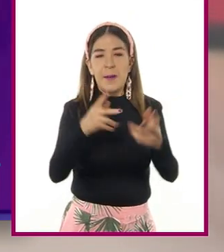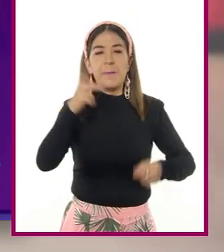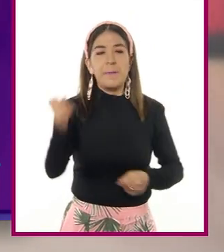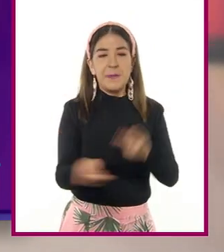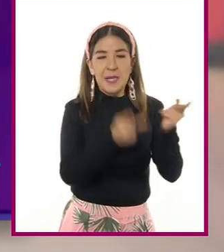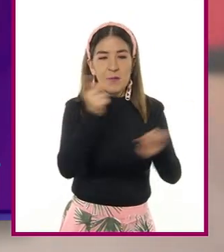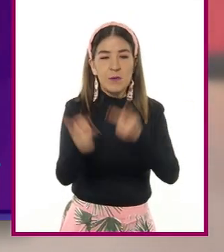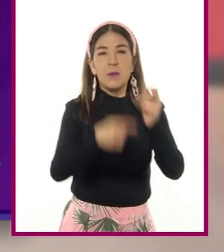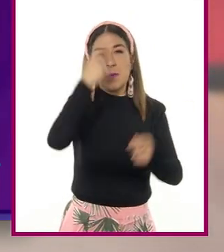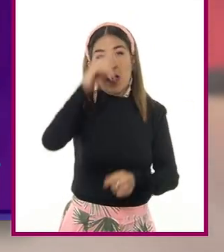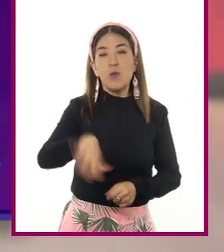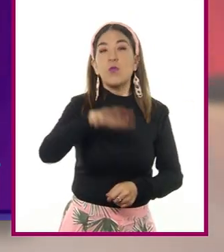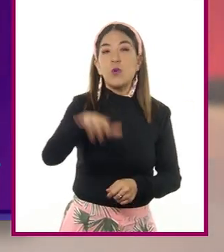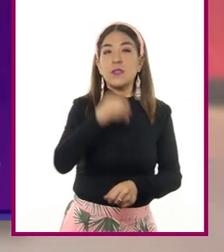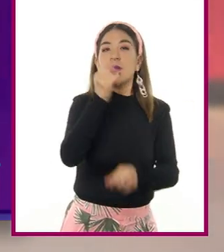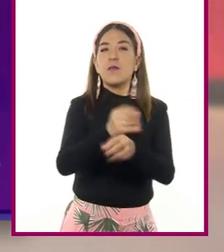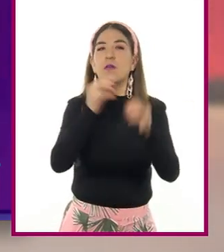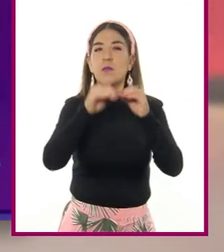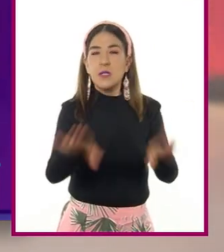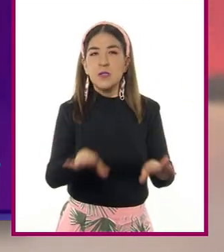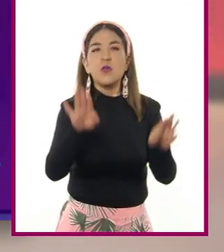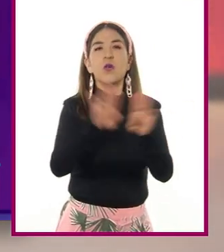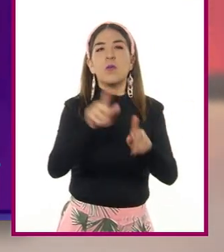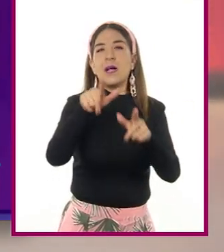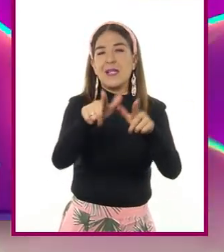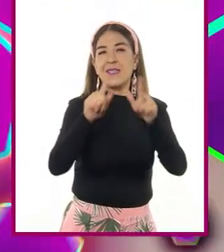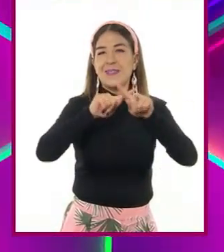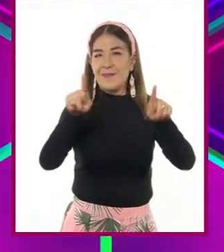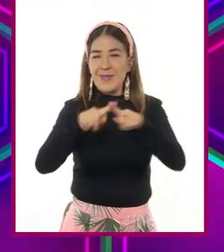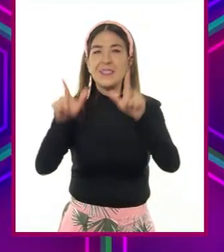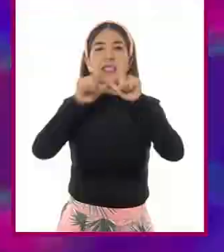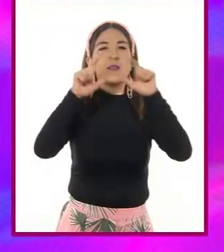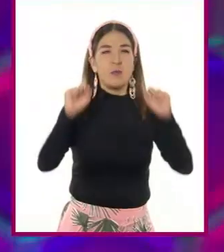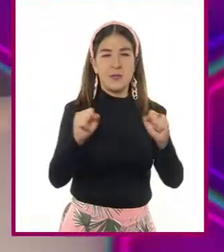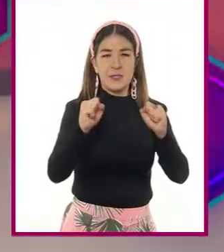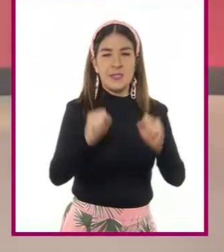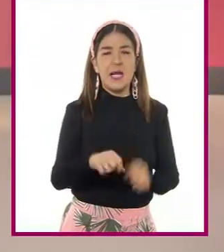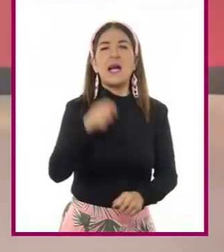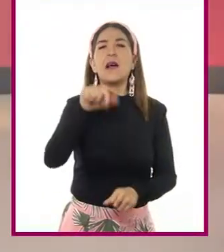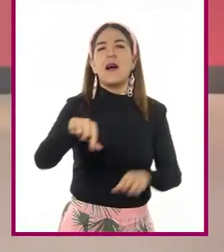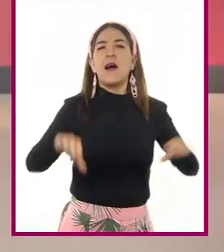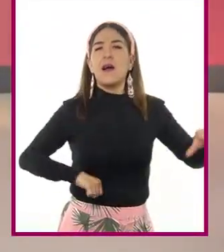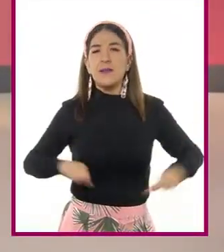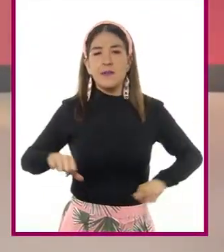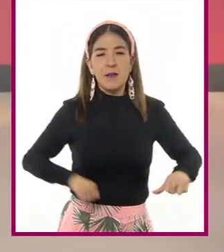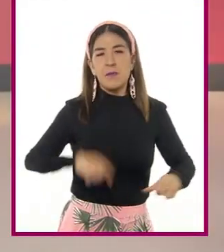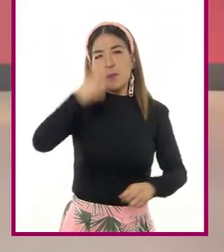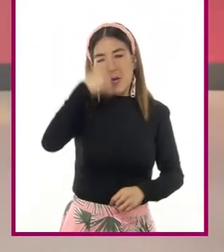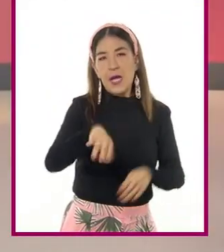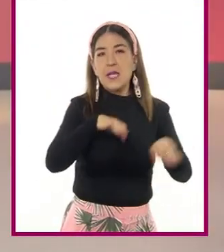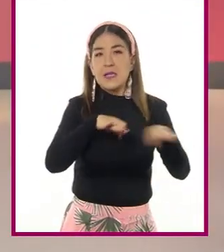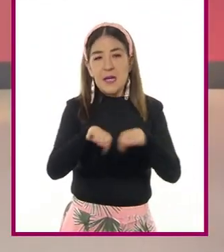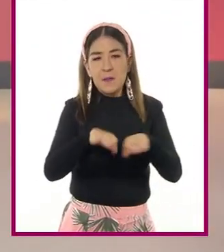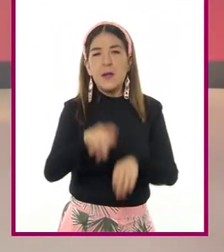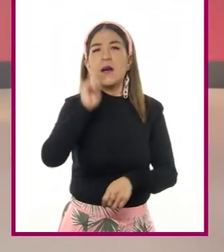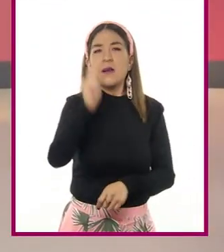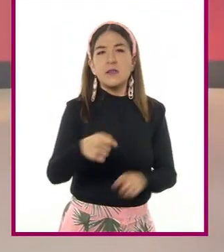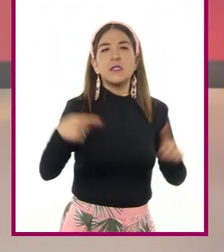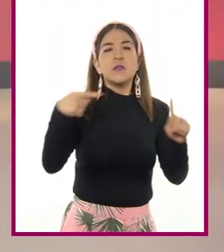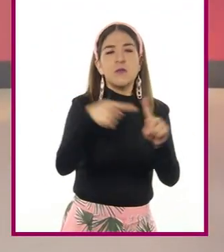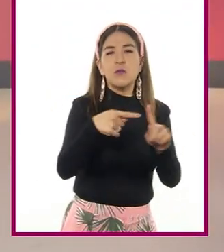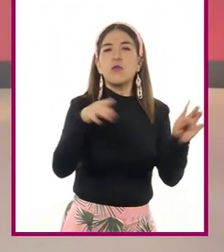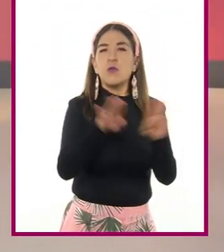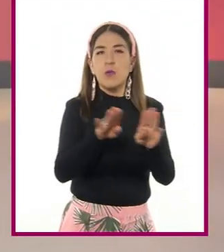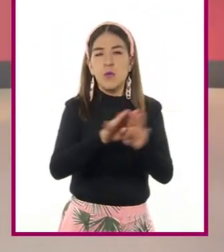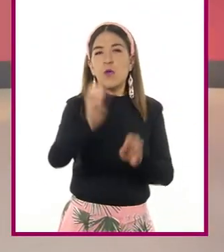preguntas para buscar información sobre la diversidad lingüística. Las actividades que trabajaremos están